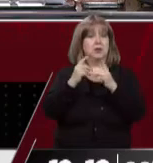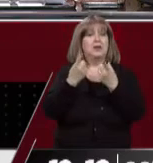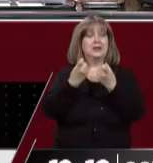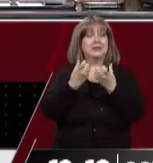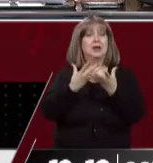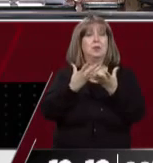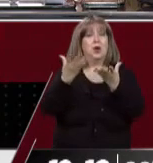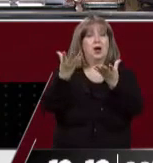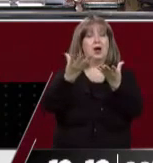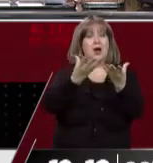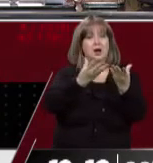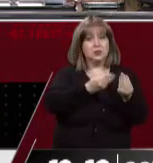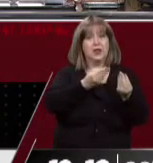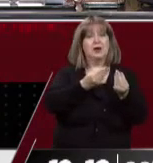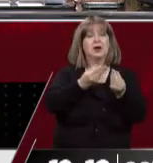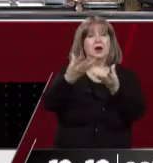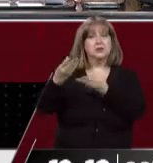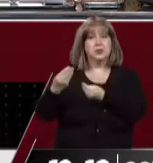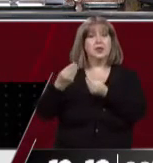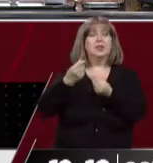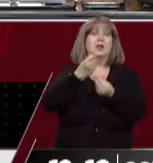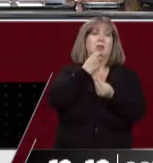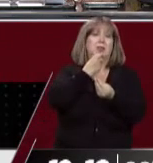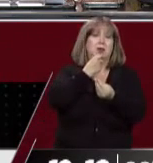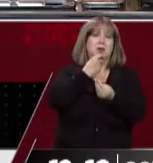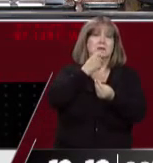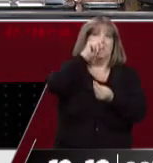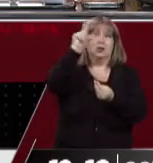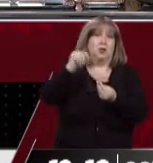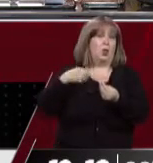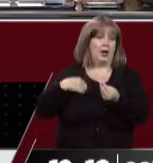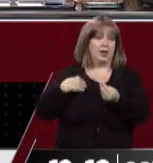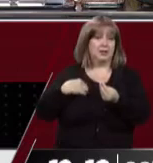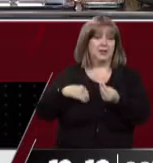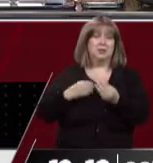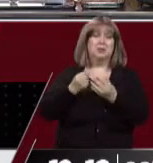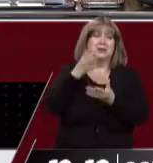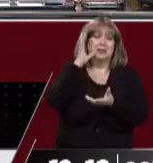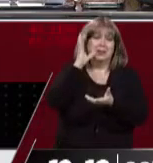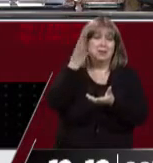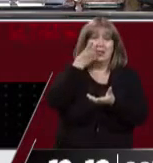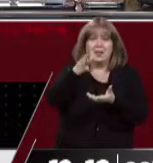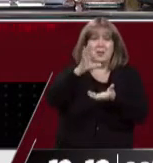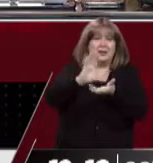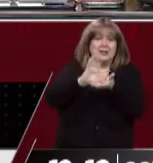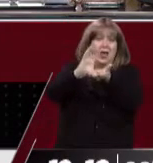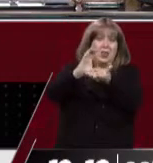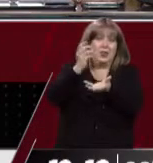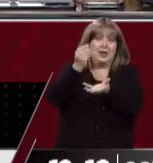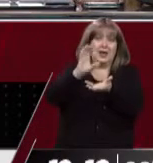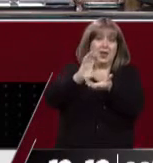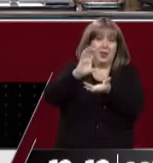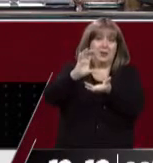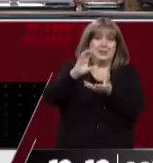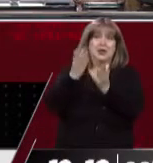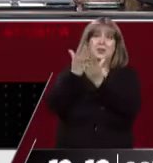todos, de toda la gente de Mendoza y de Argentina, porque es una suma millonaria. Totalmente, totalmente, a nivel